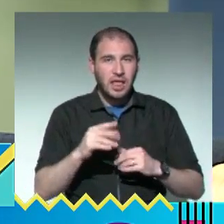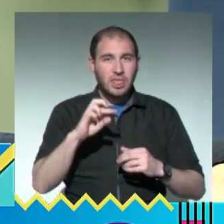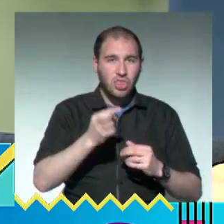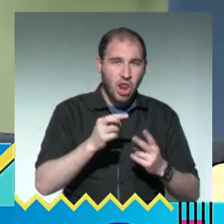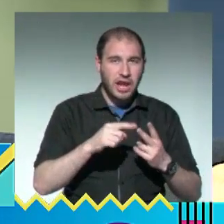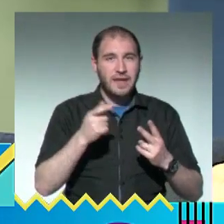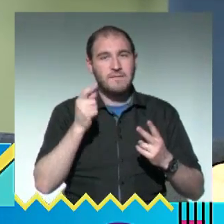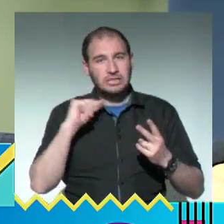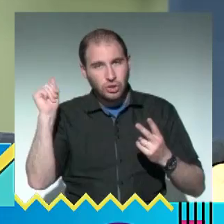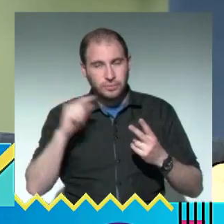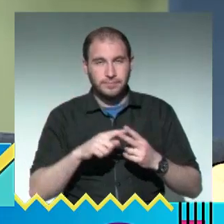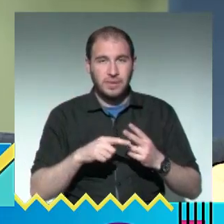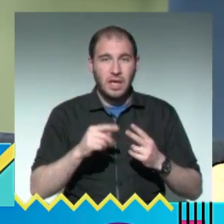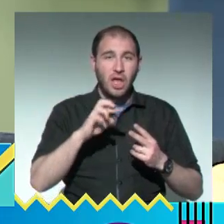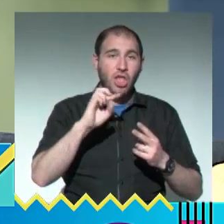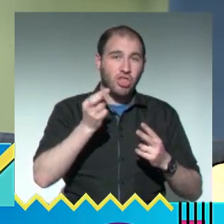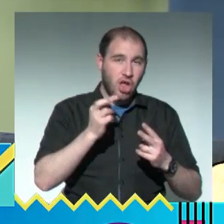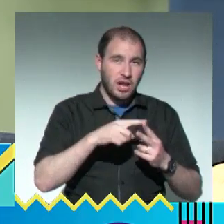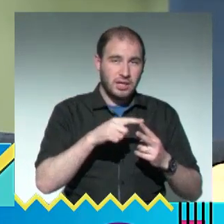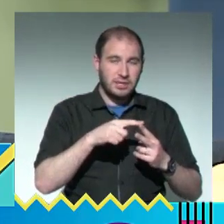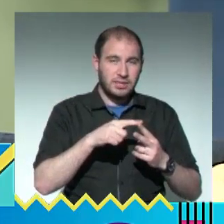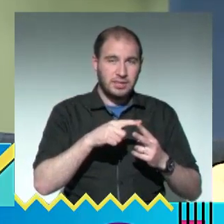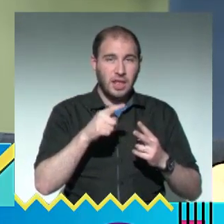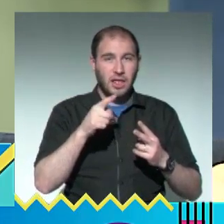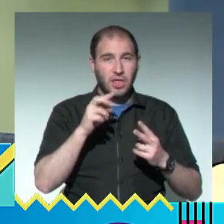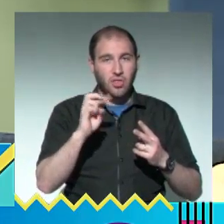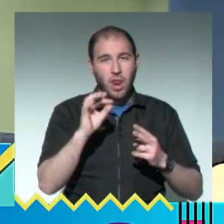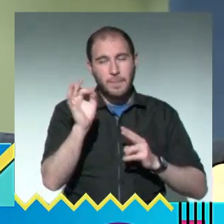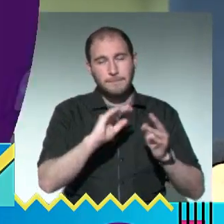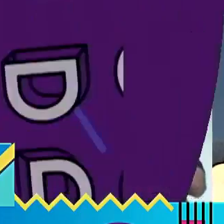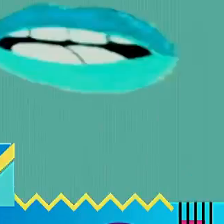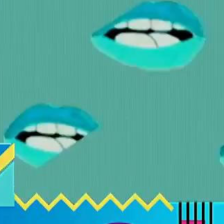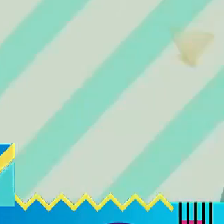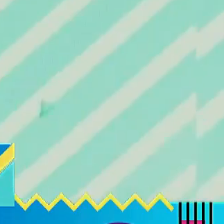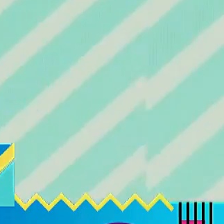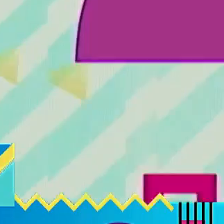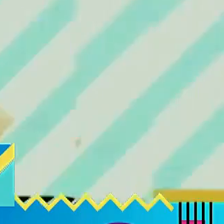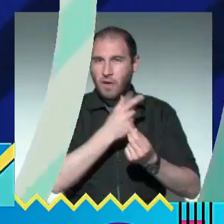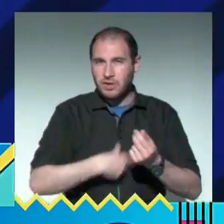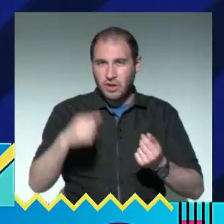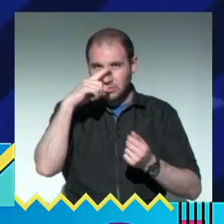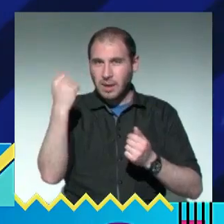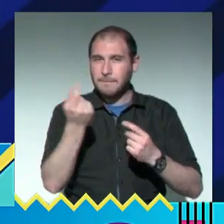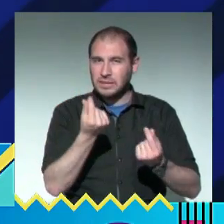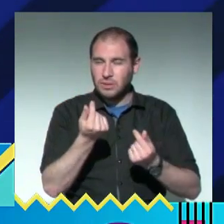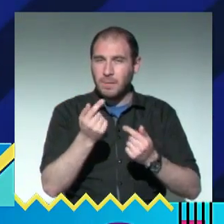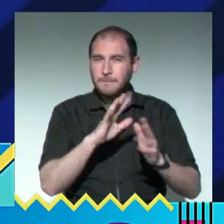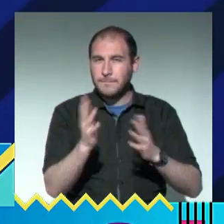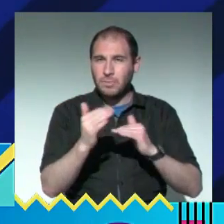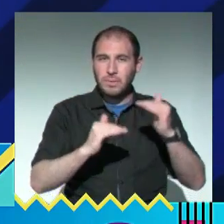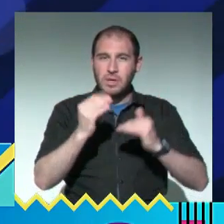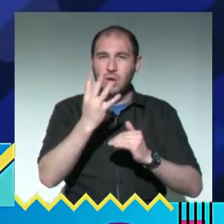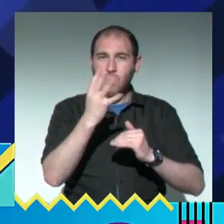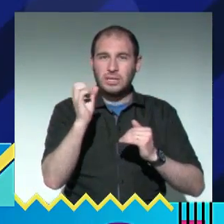dólar y la inflación. El dólar, dentro de las proyecciones que establece el Gobierno Nacional, estipula que va a tener un promedio